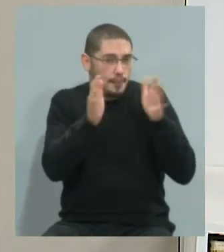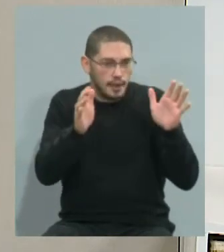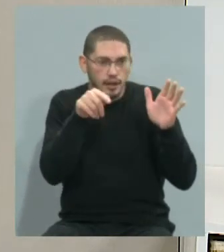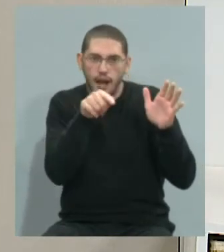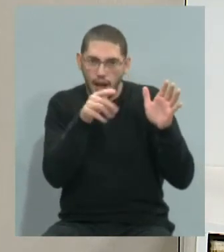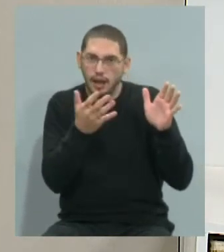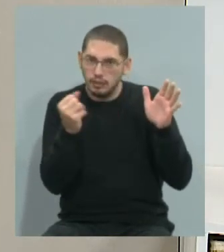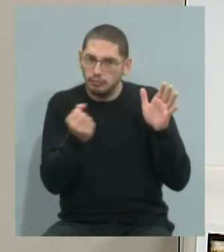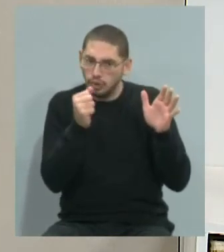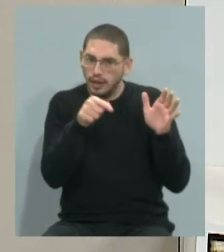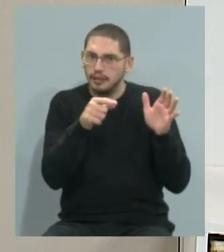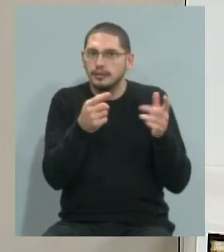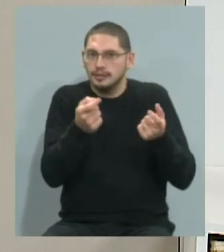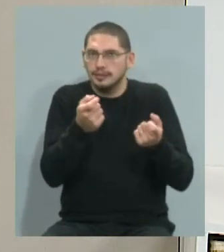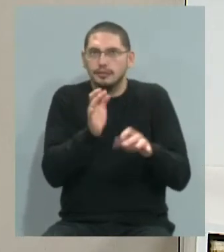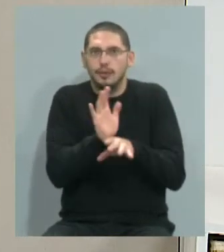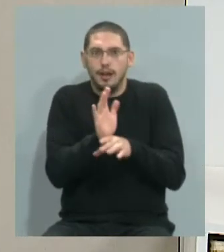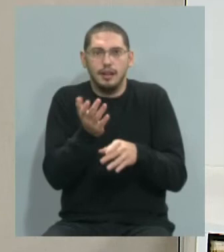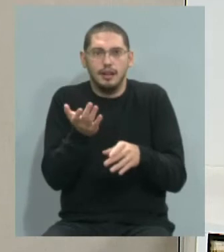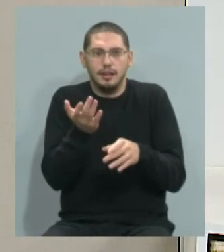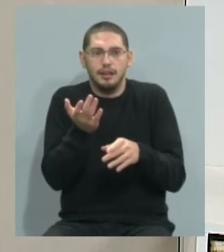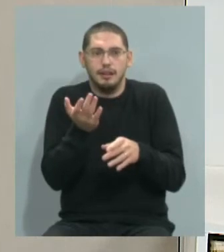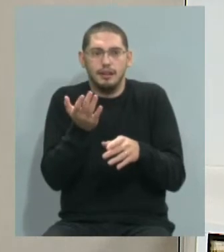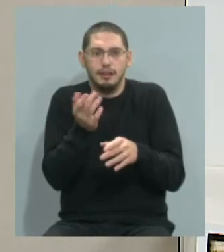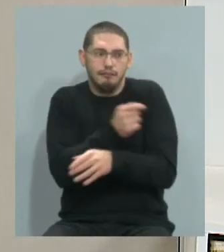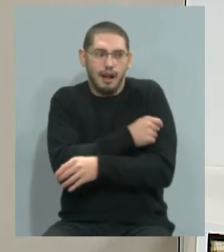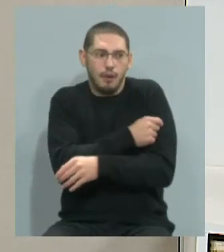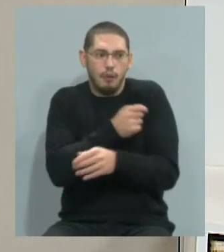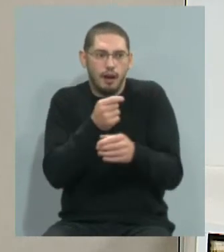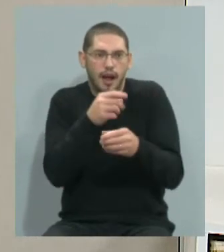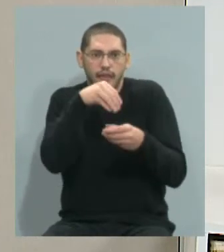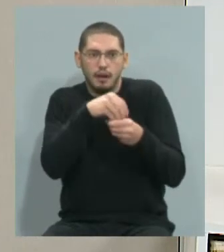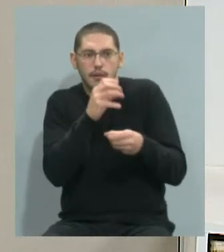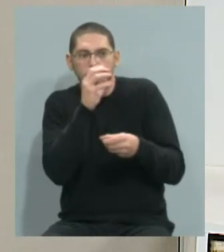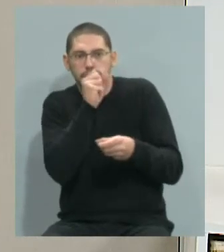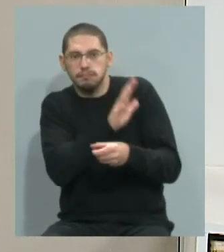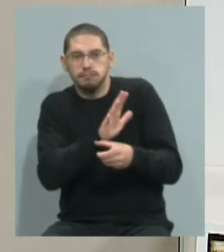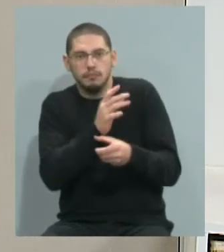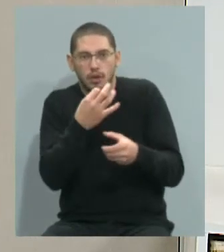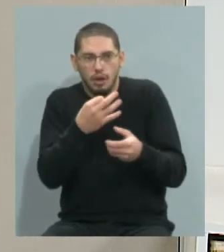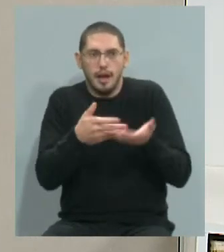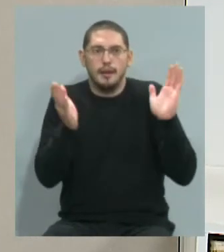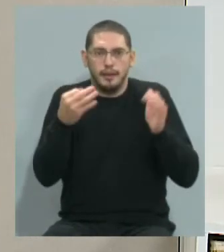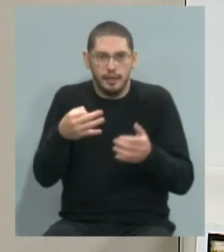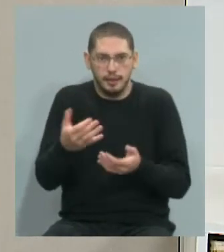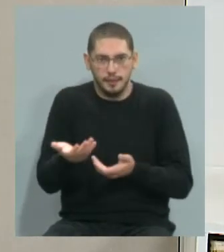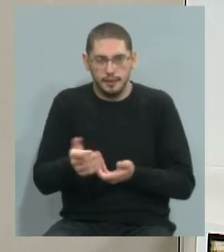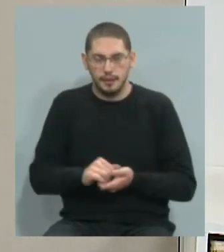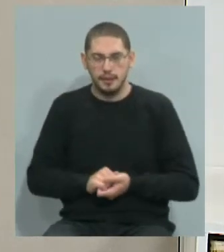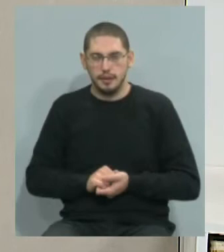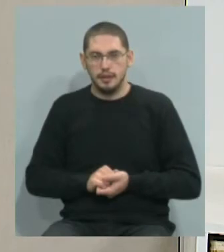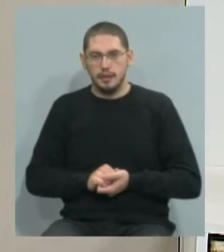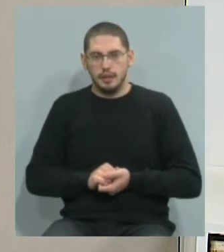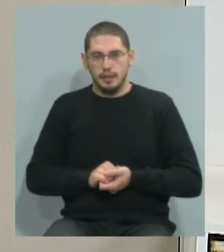prueba más clara de que es necesario, ¿no? Ese acceso. Exacto, exacto. En realidad aquí hay como dos espacios